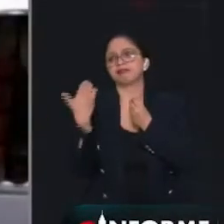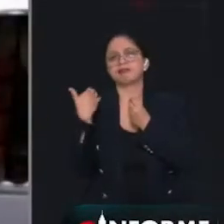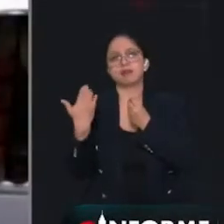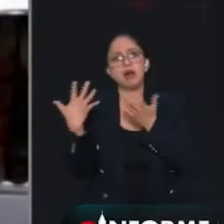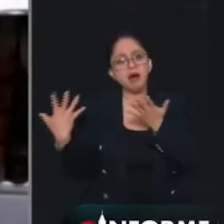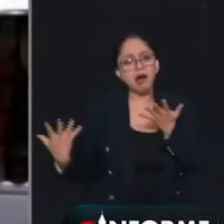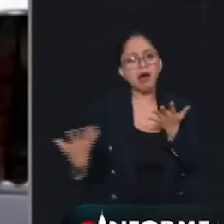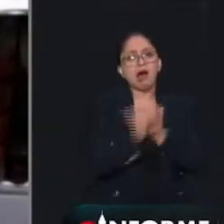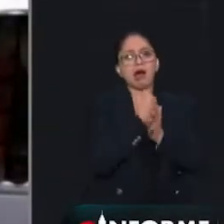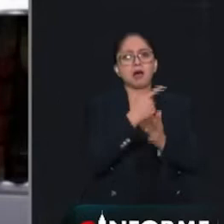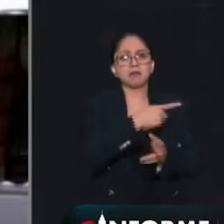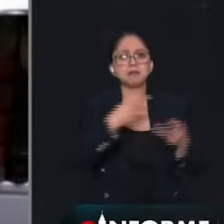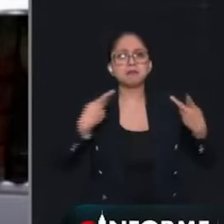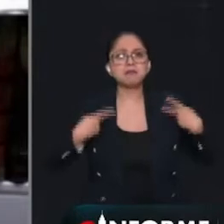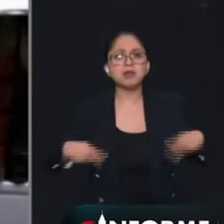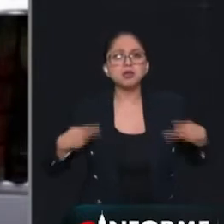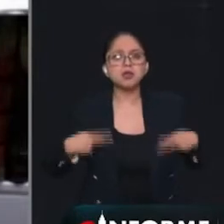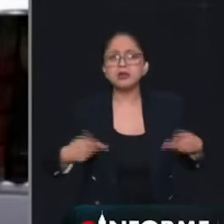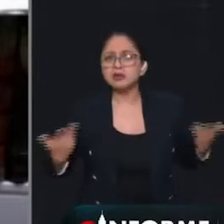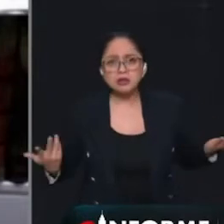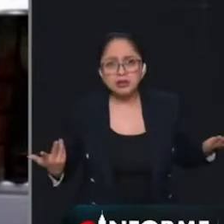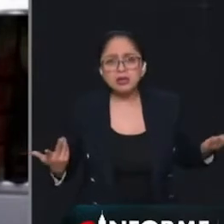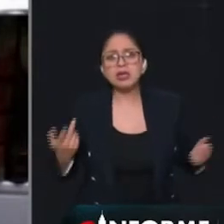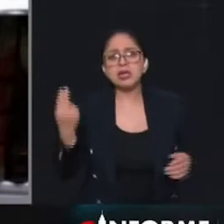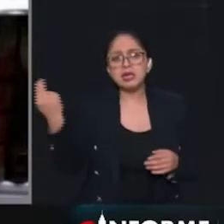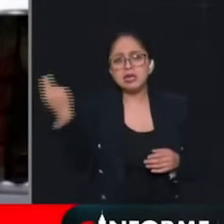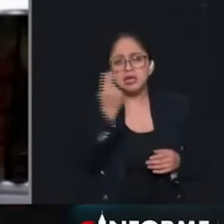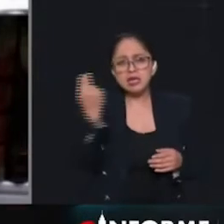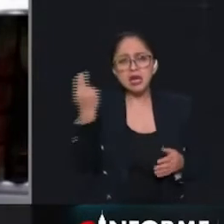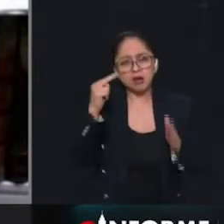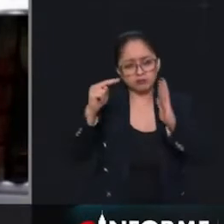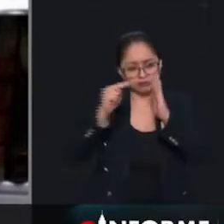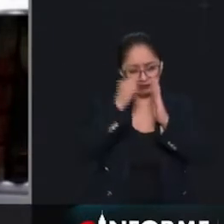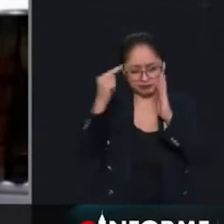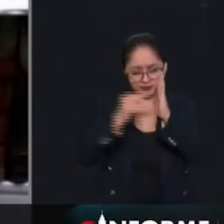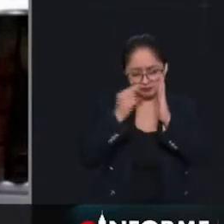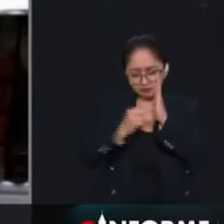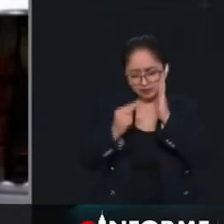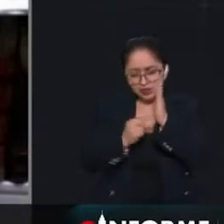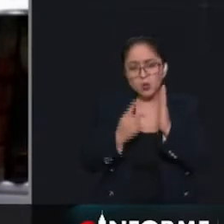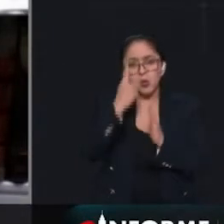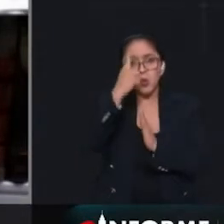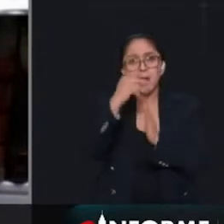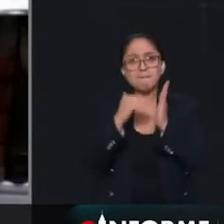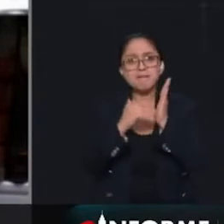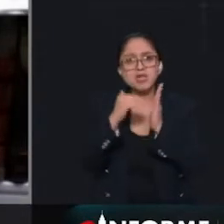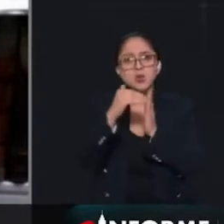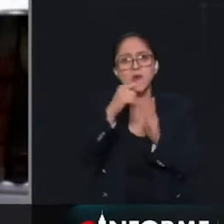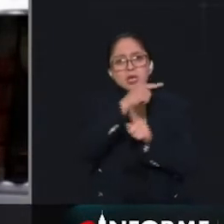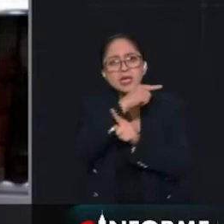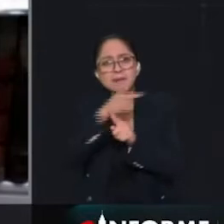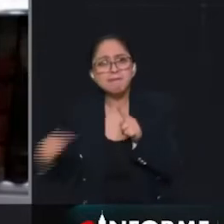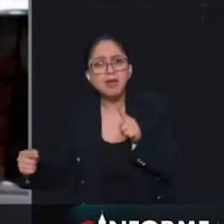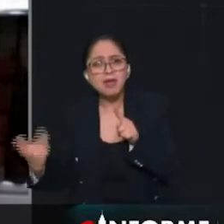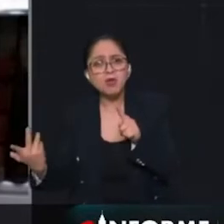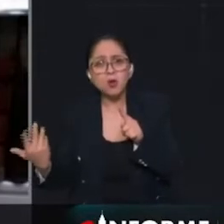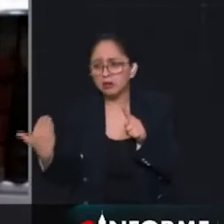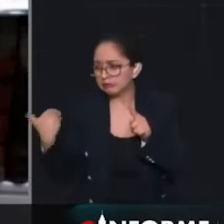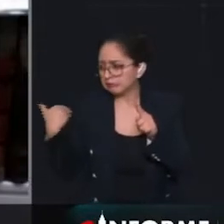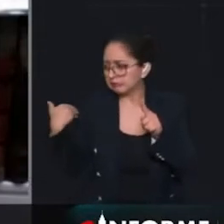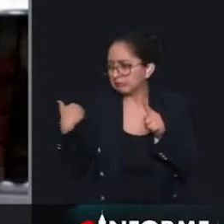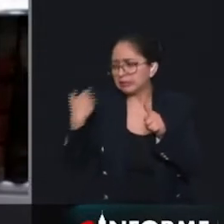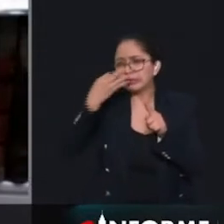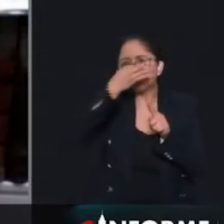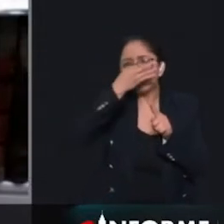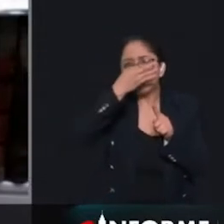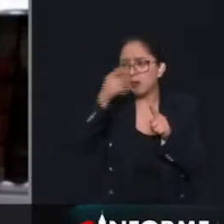sociedad civil, porque se necesita juntar arriba de 1,5 millones de firmas en muy poco tiempo,